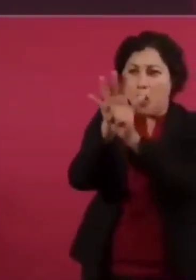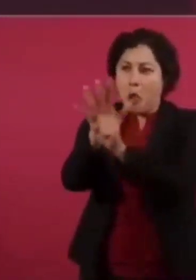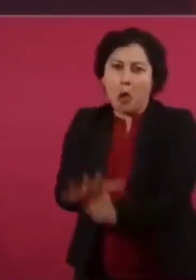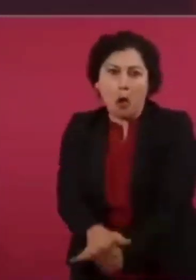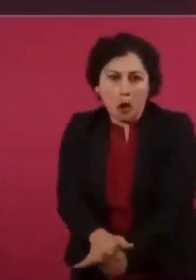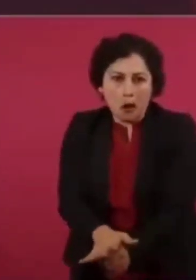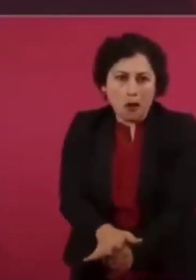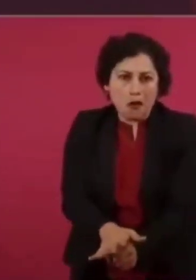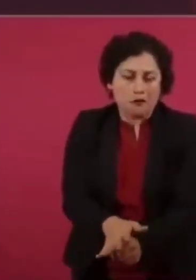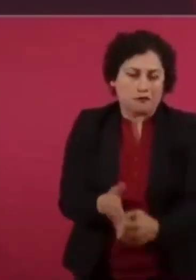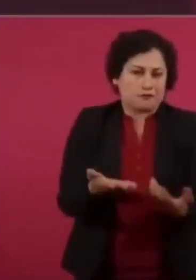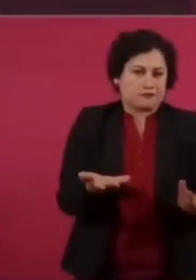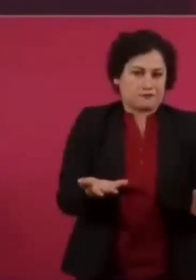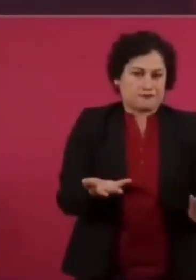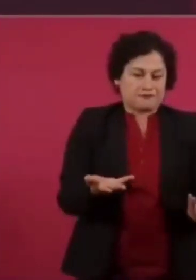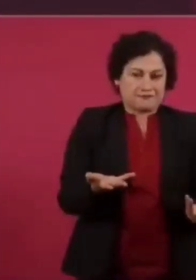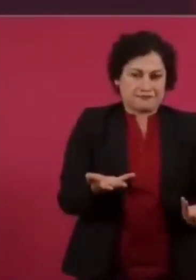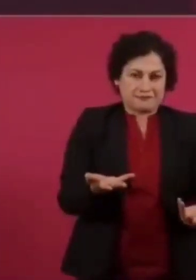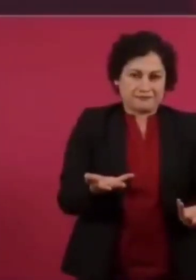Prohibido prohibir.